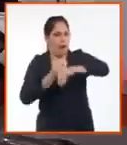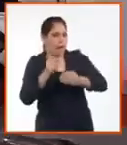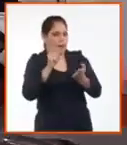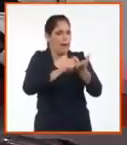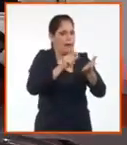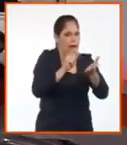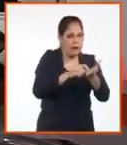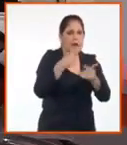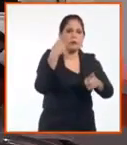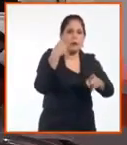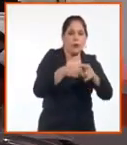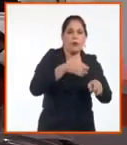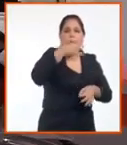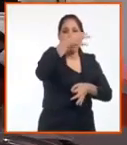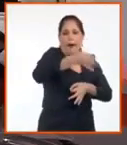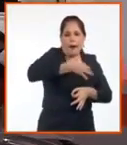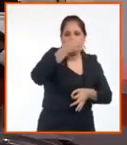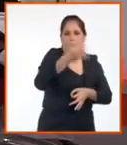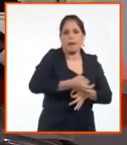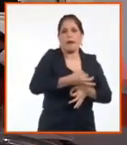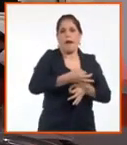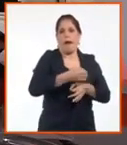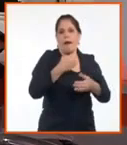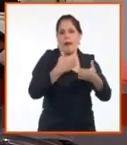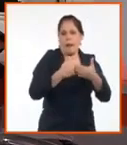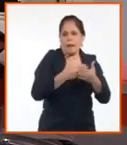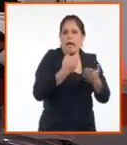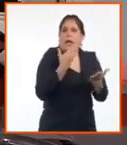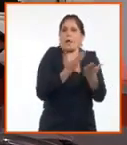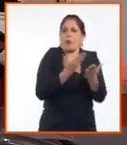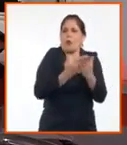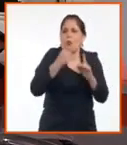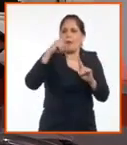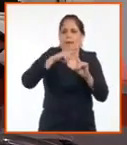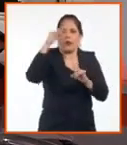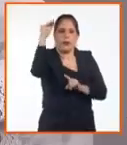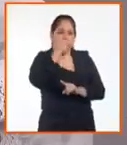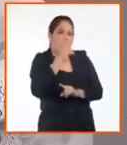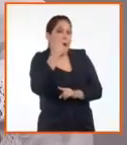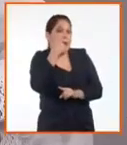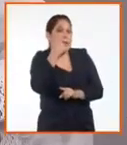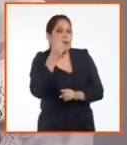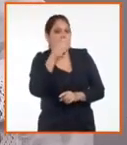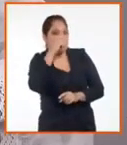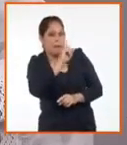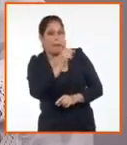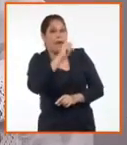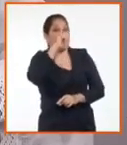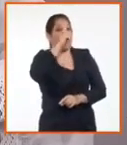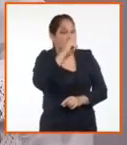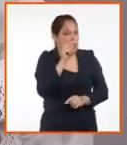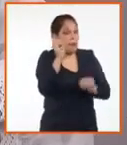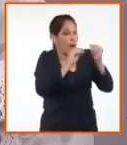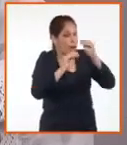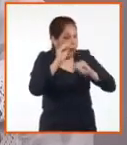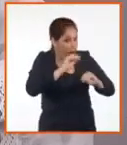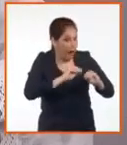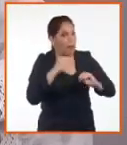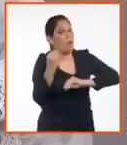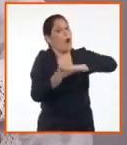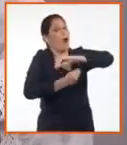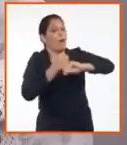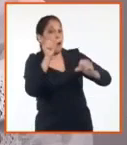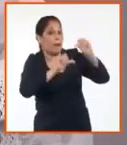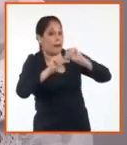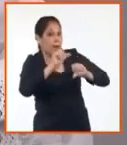declararlo ante el semen hay que hacer pruebas tecnológicas físico química para ver cómo se comporta ese cambio de esa materia